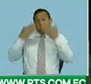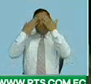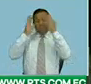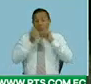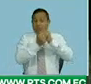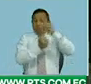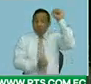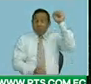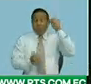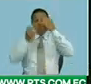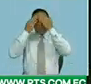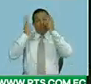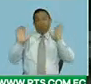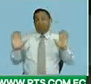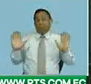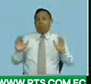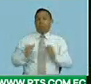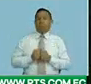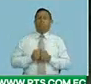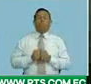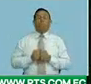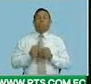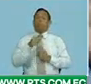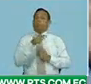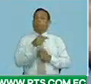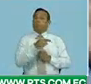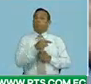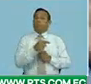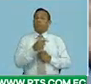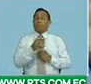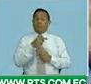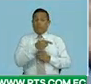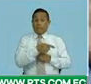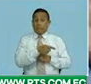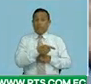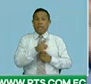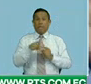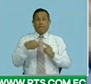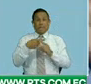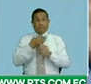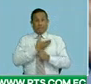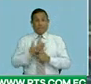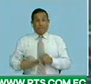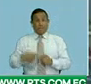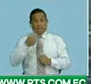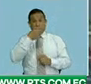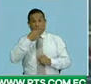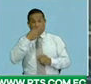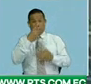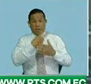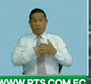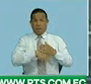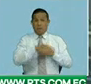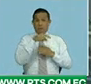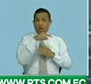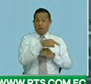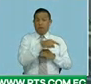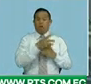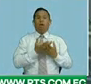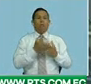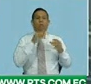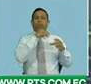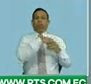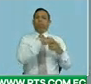tan real como parece. Con ello, el futuro inmediato del único hijo del expresidente en prisión podría definirse en